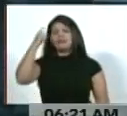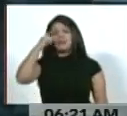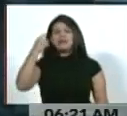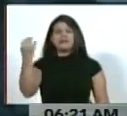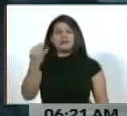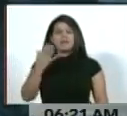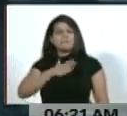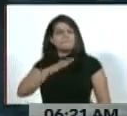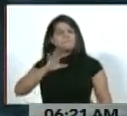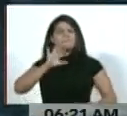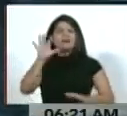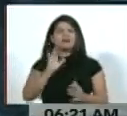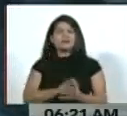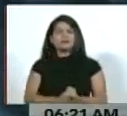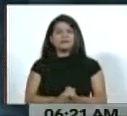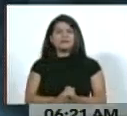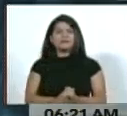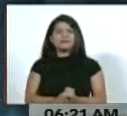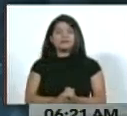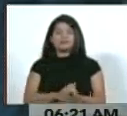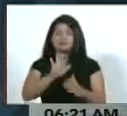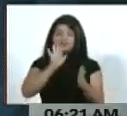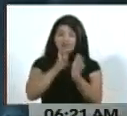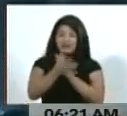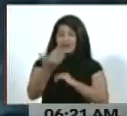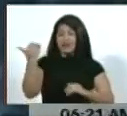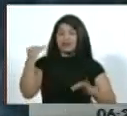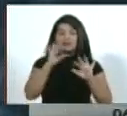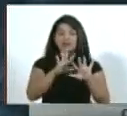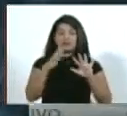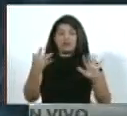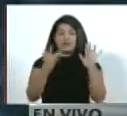patriotas. Lo que ocurrió aquel día 19 de abril,